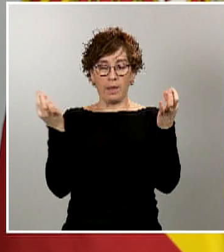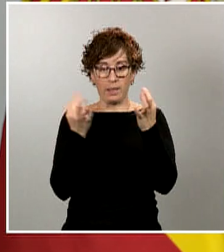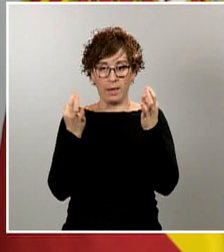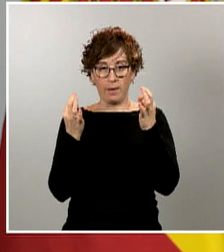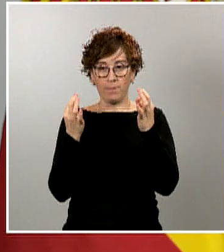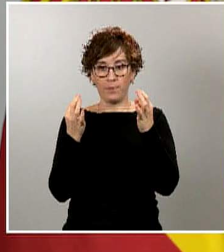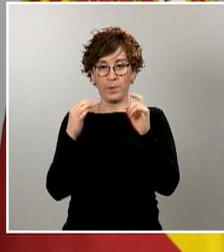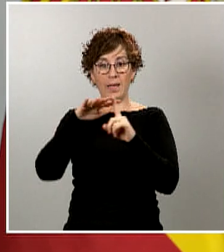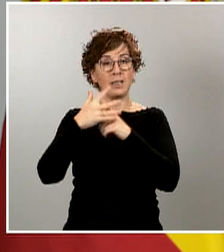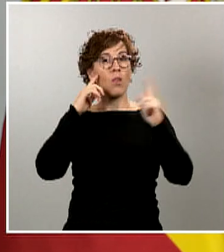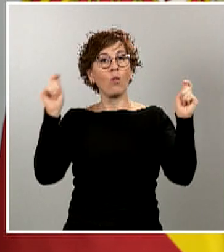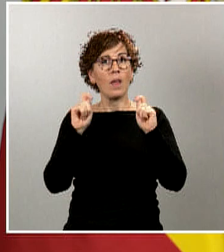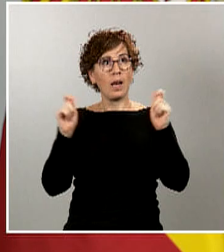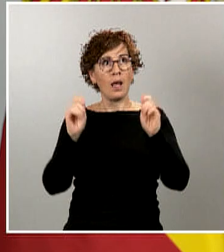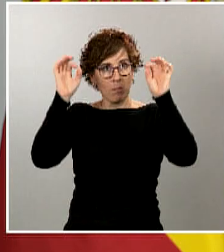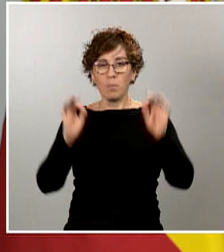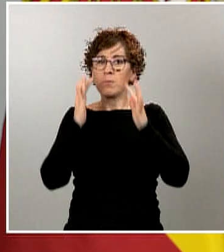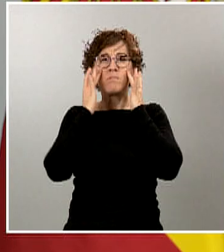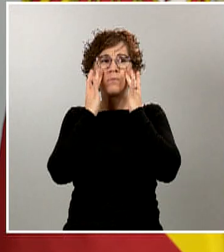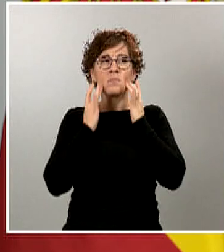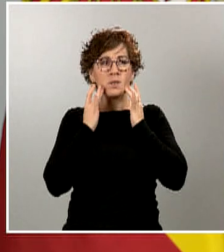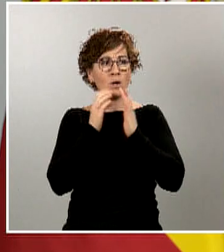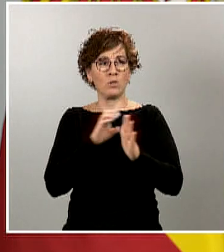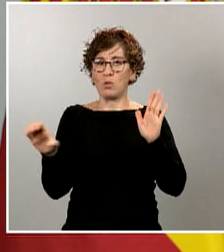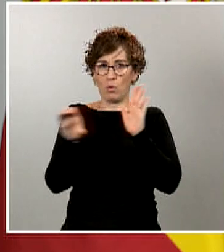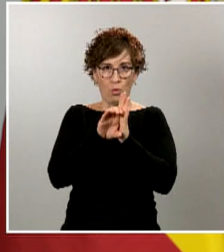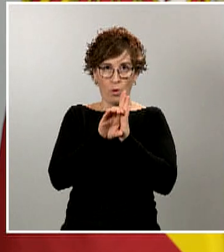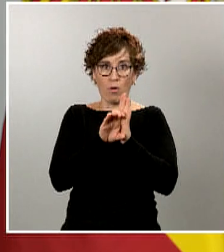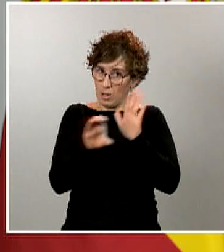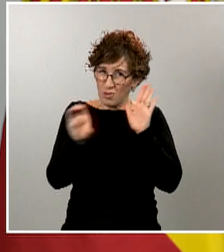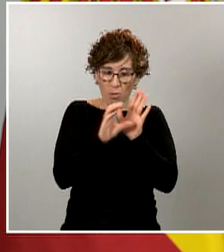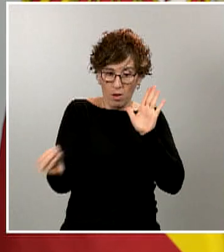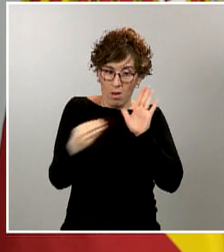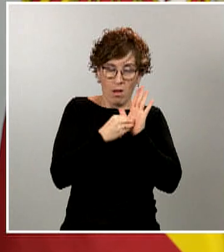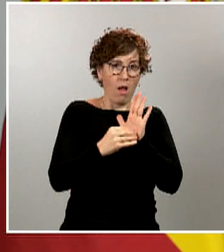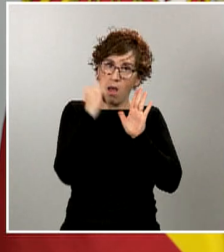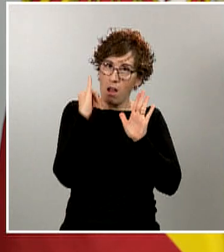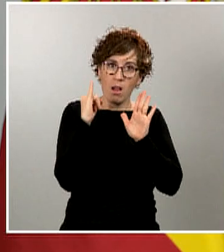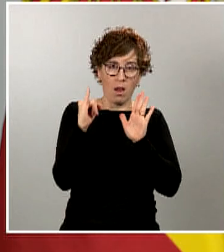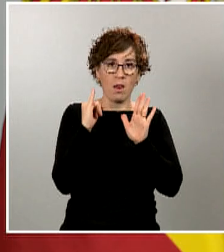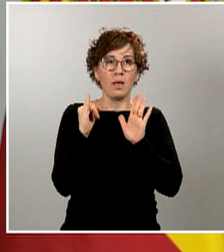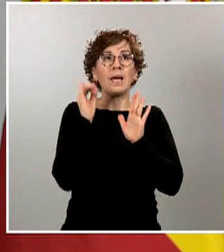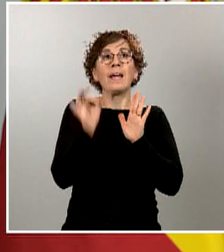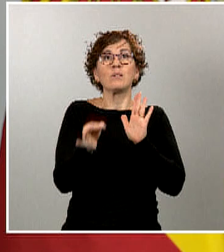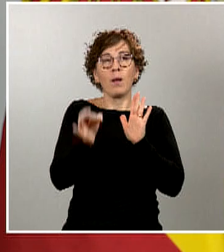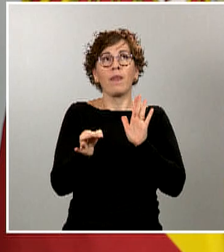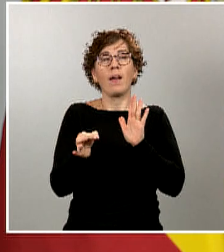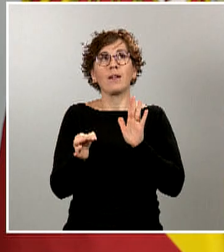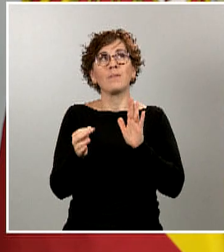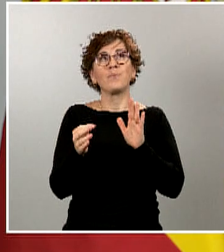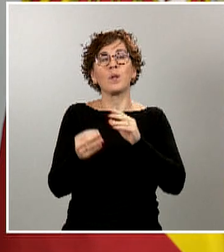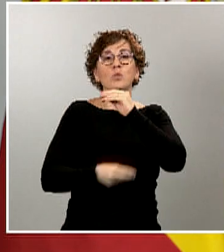plenamente constitucional, que está recogido en la Constitución, que es verdad que tiene un carácter excepcional, pero que es